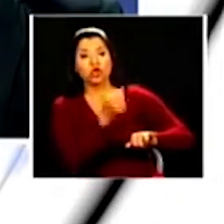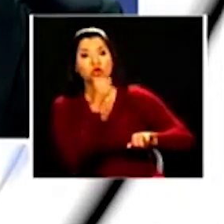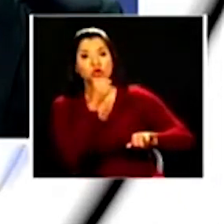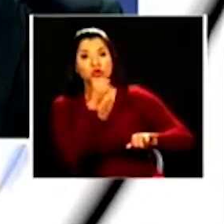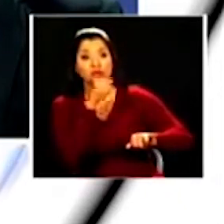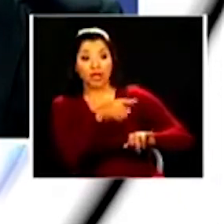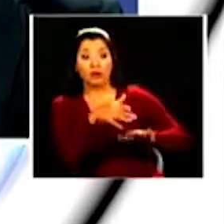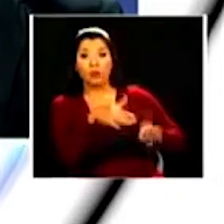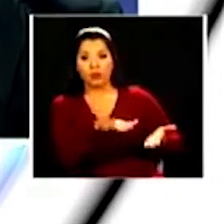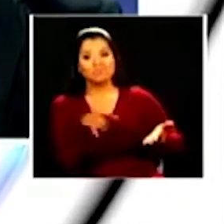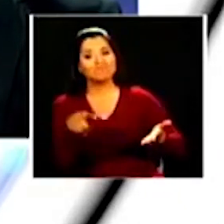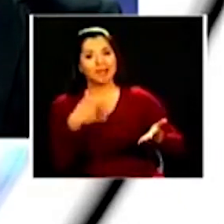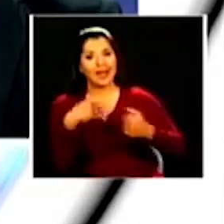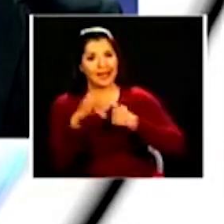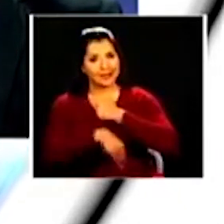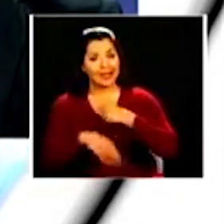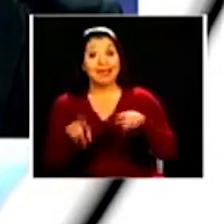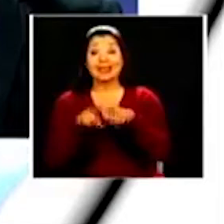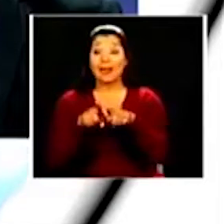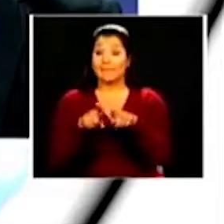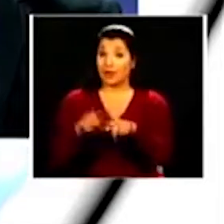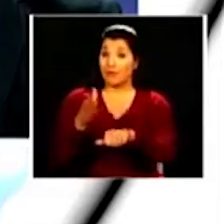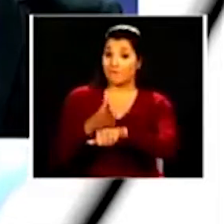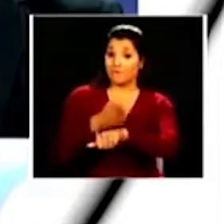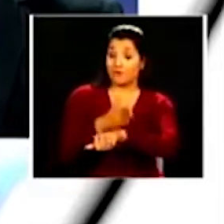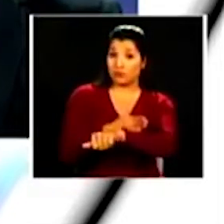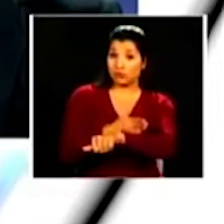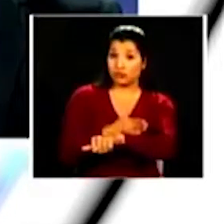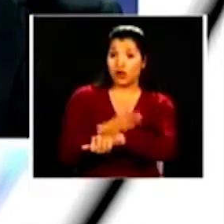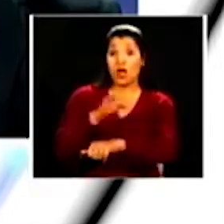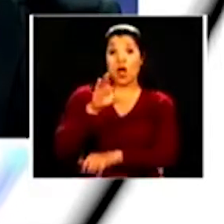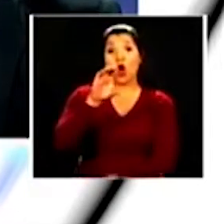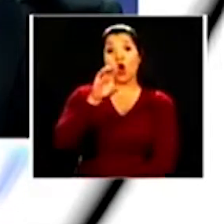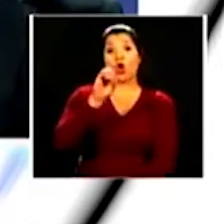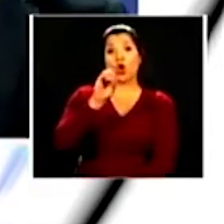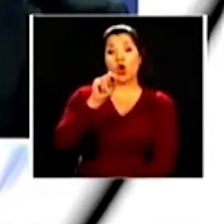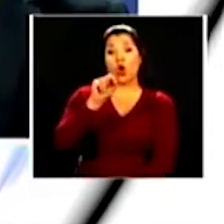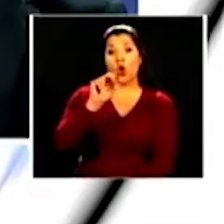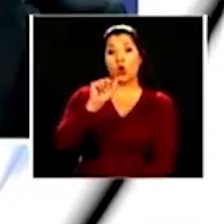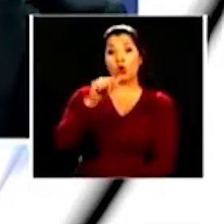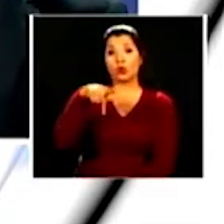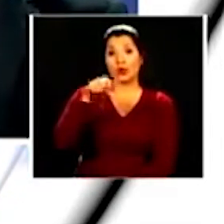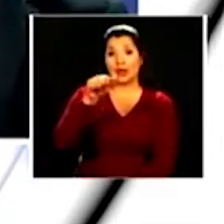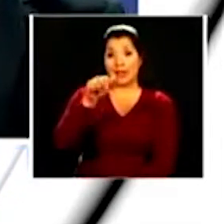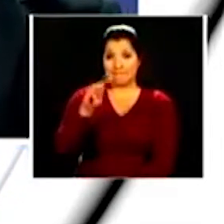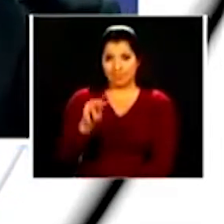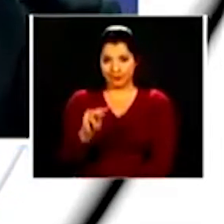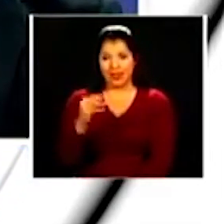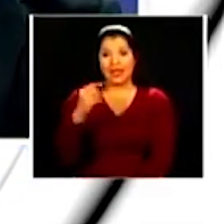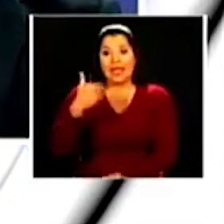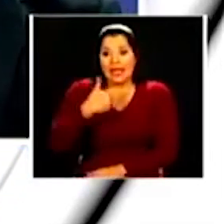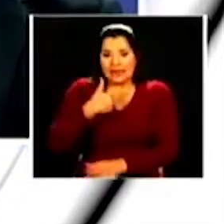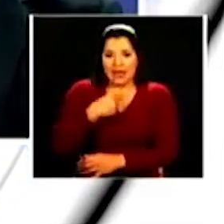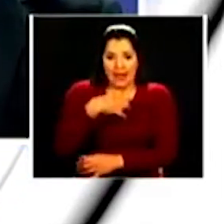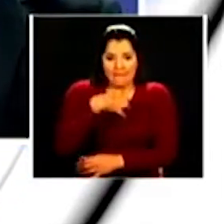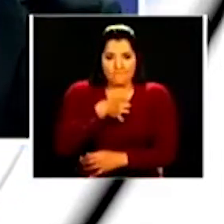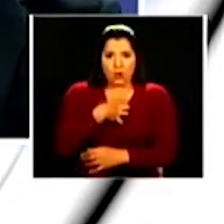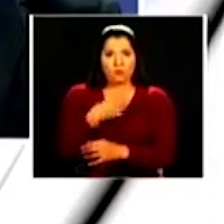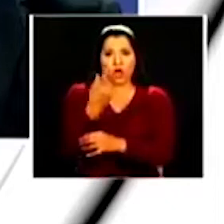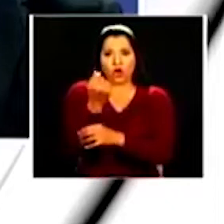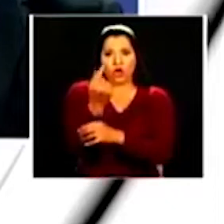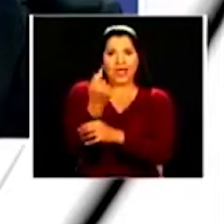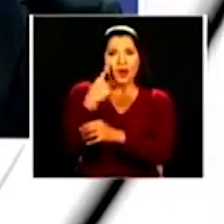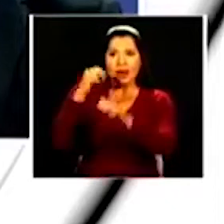importantísimo fortalecer el CONAPAM, convertirlo en una institución que tenga sus propios recursos para poder ejercer las políticas de